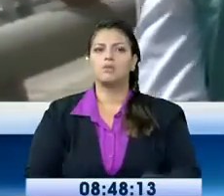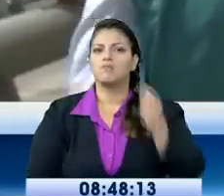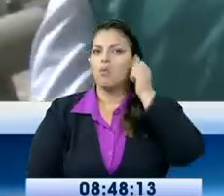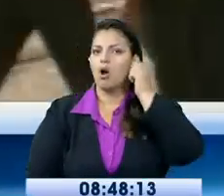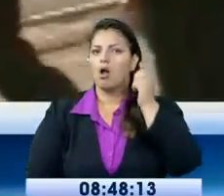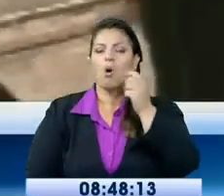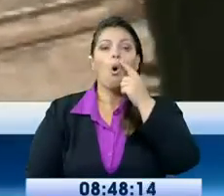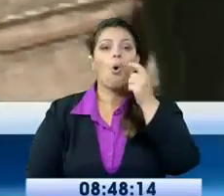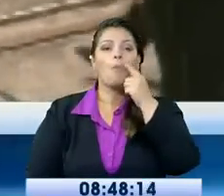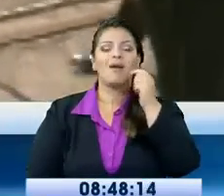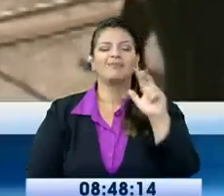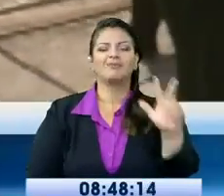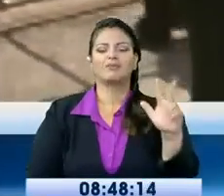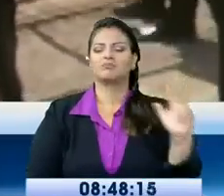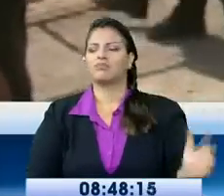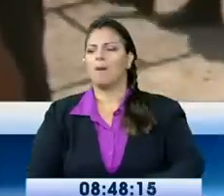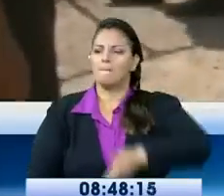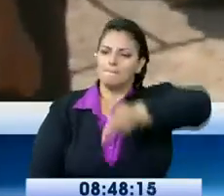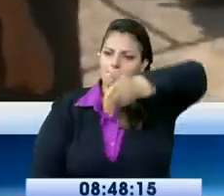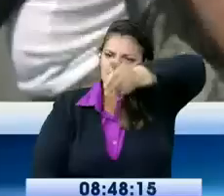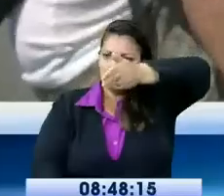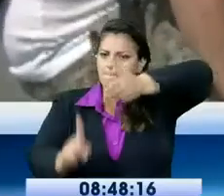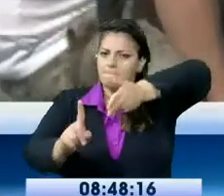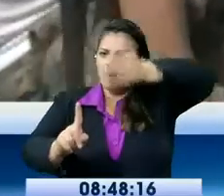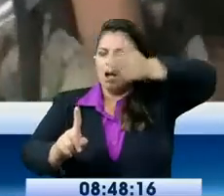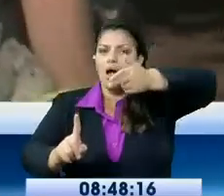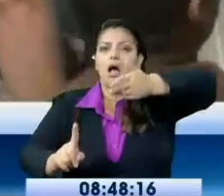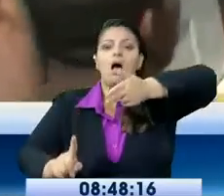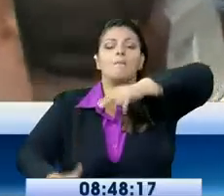ciudadana. Así lo informó la Policía Nacional.